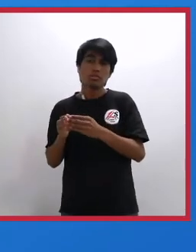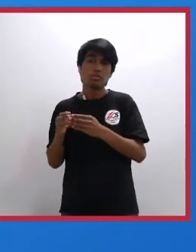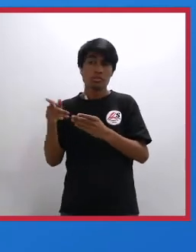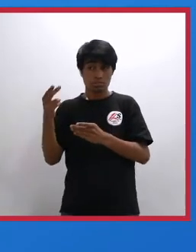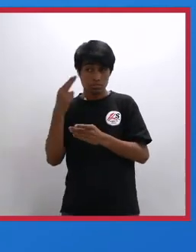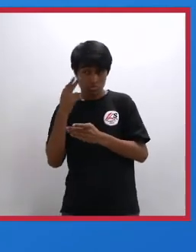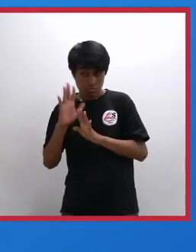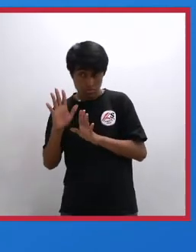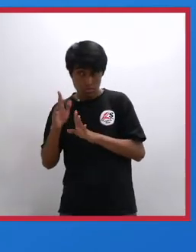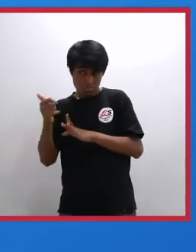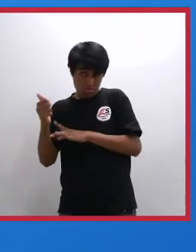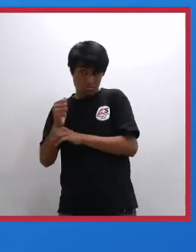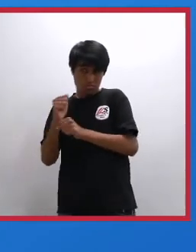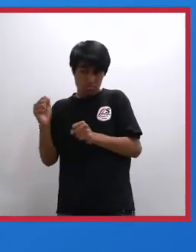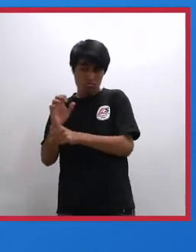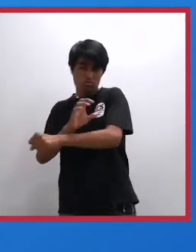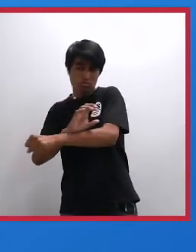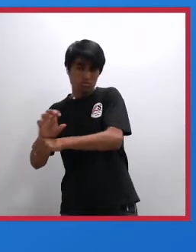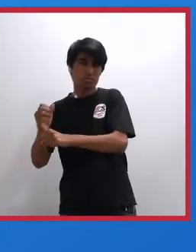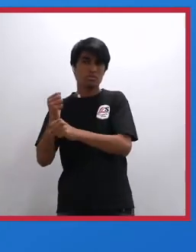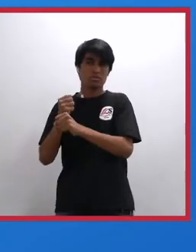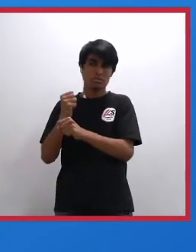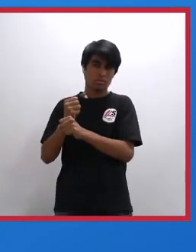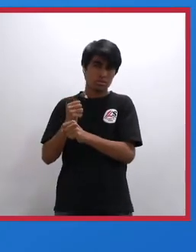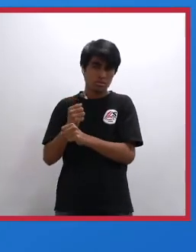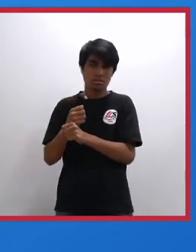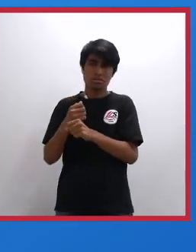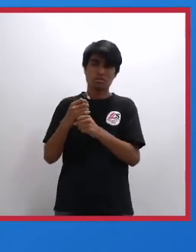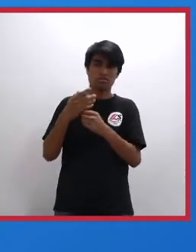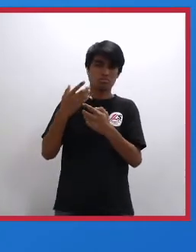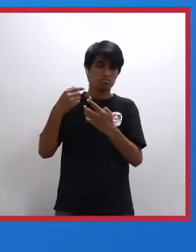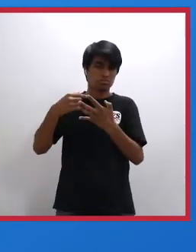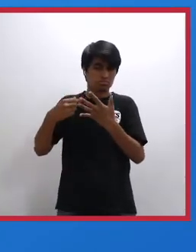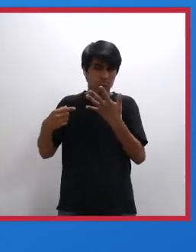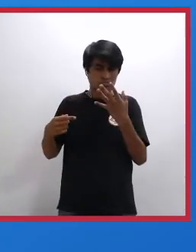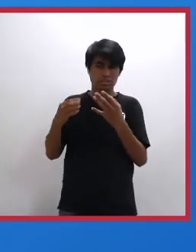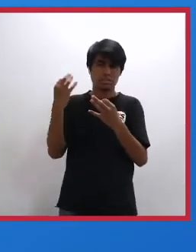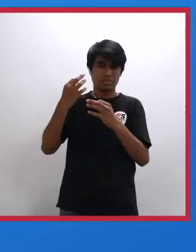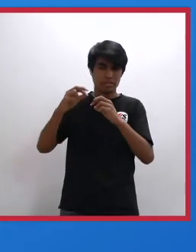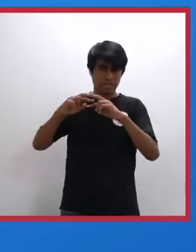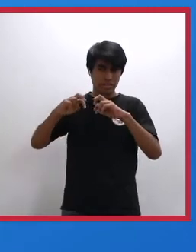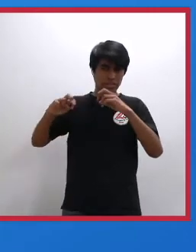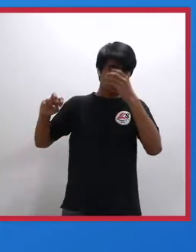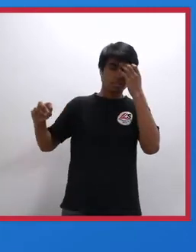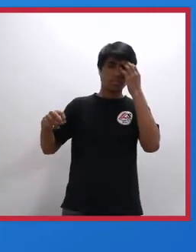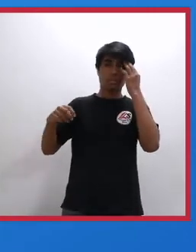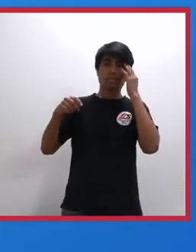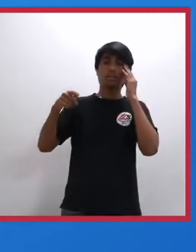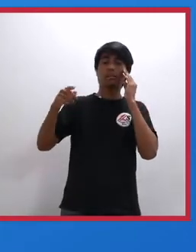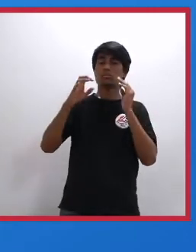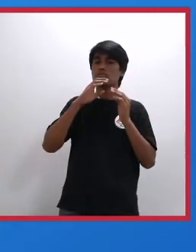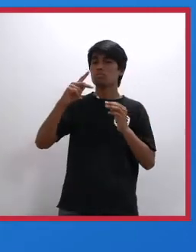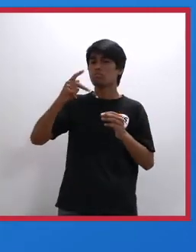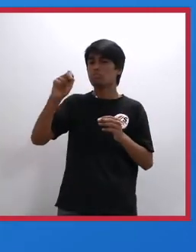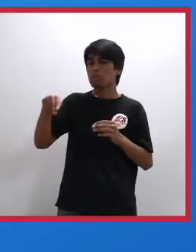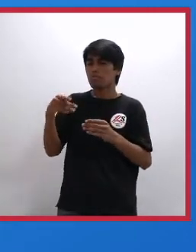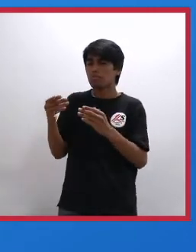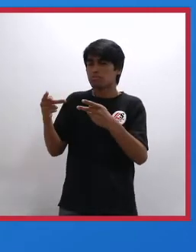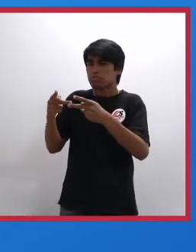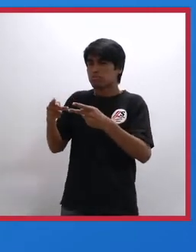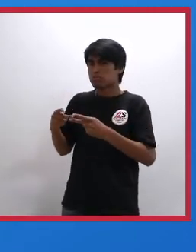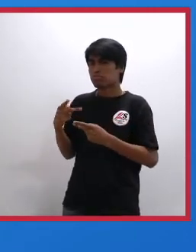ningún problema, pueden acceder a las preguntas que tenemos, pero si uno analiza en base a este plan de ejecución